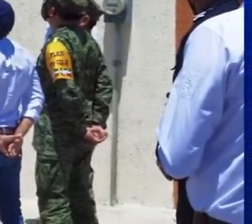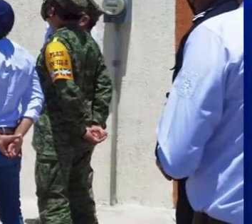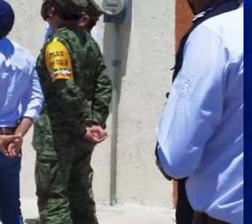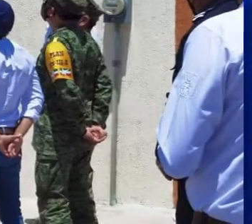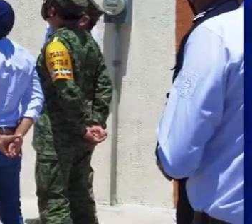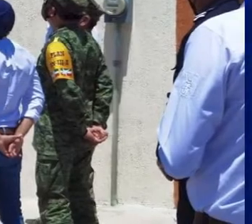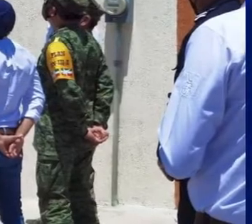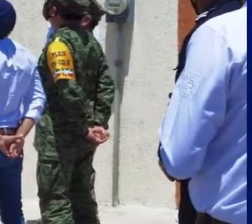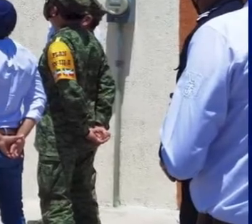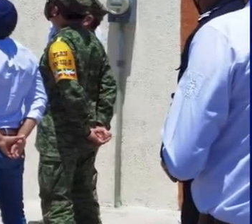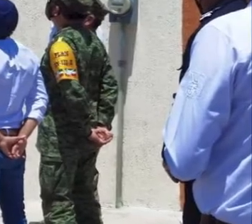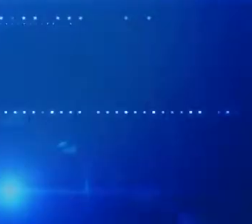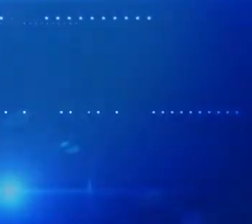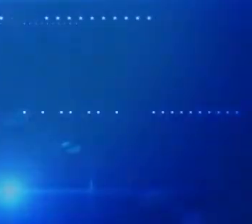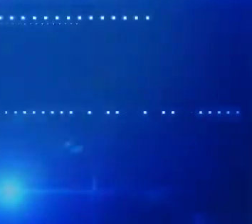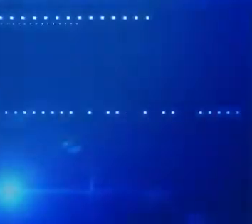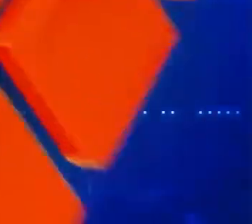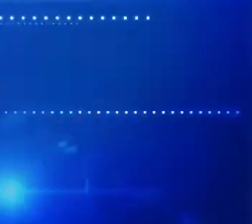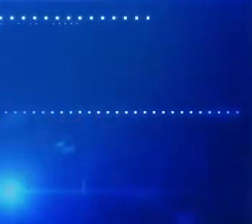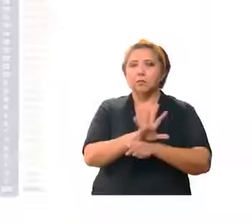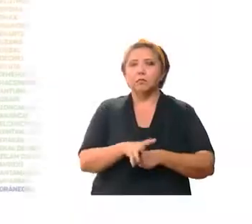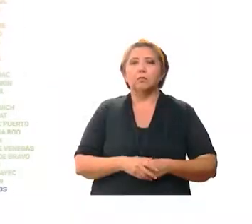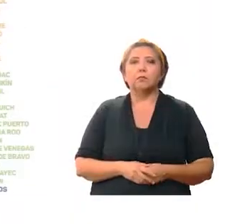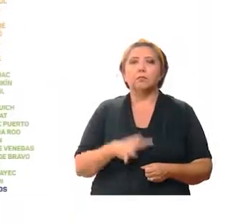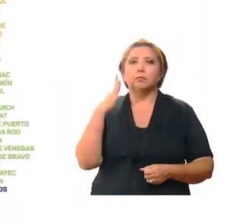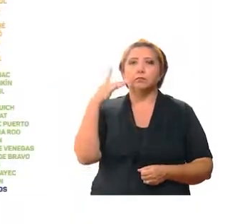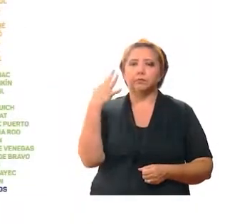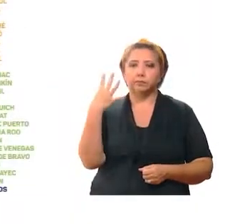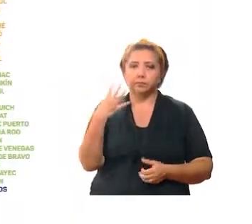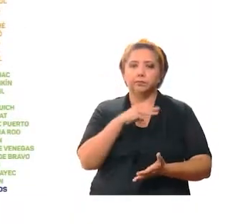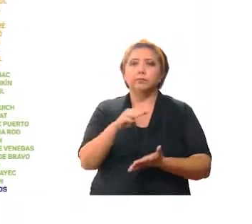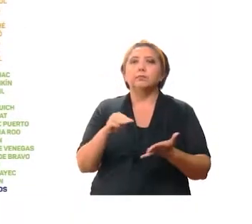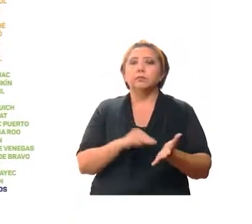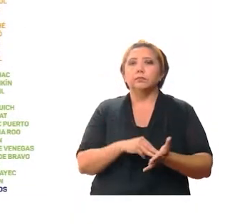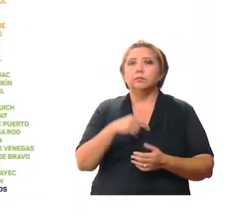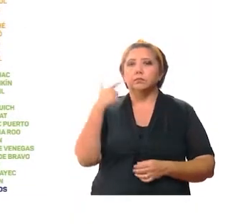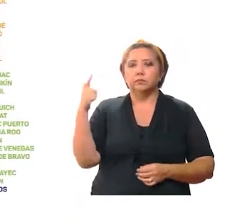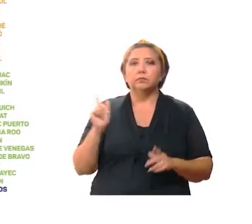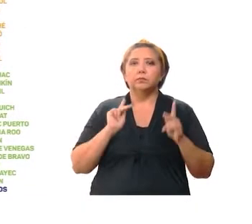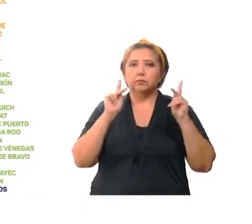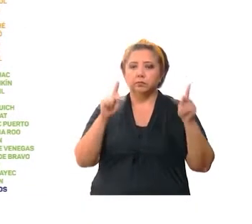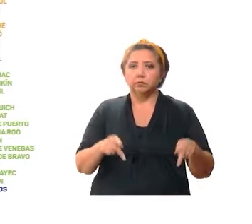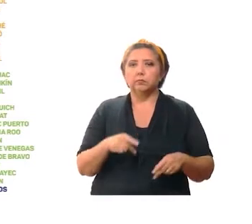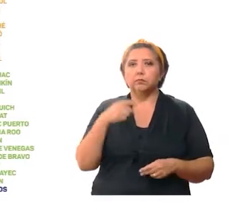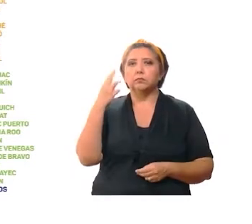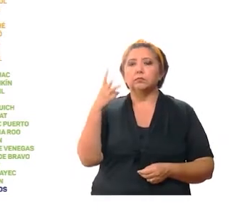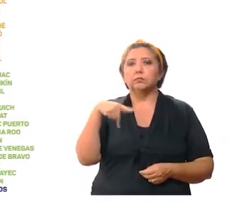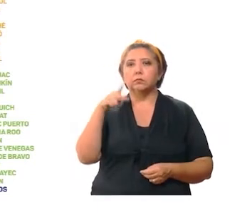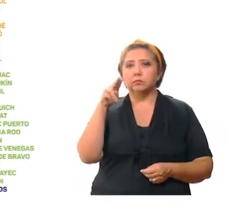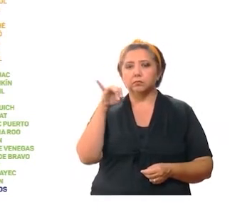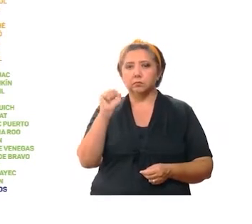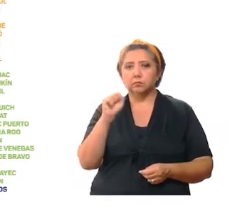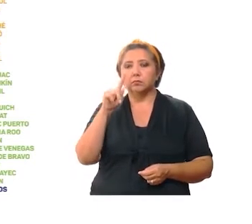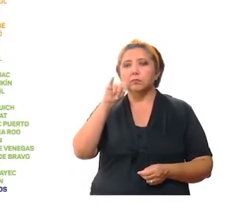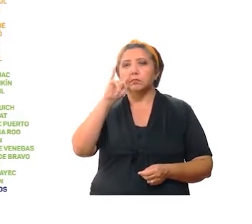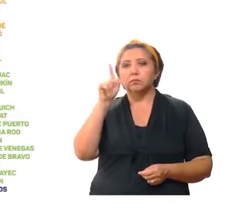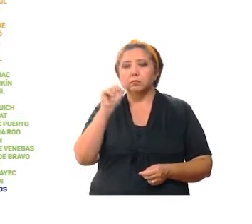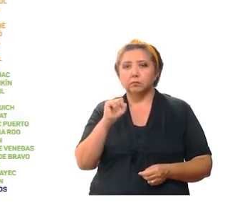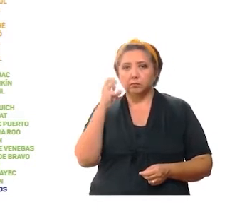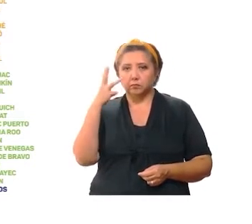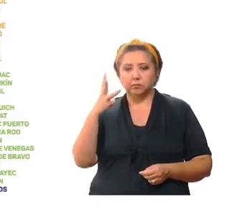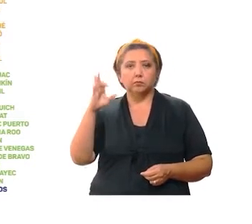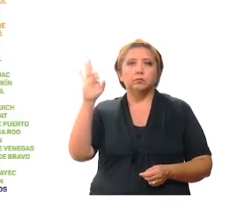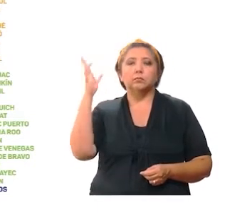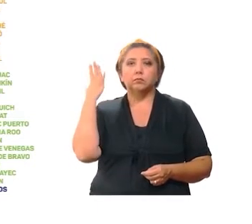aparatos de videovigilancia con 82 nuevos casos de kobe 19 yucatán suma 35 mil